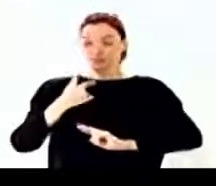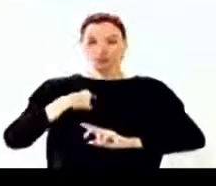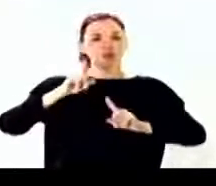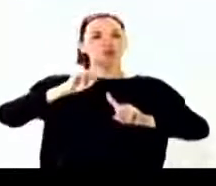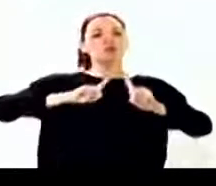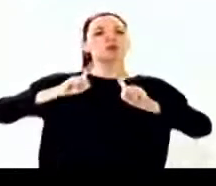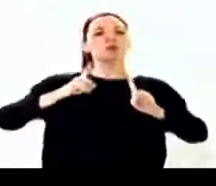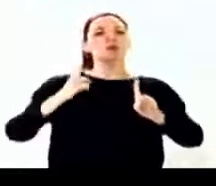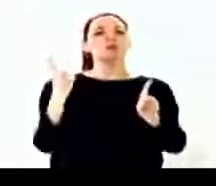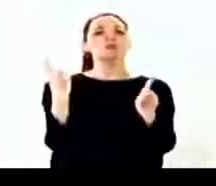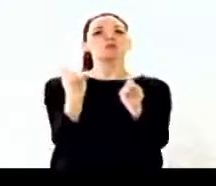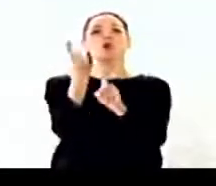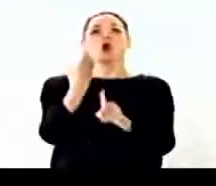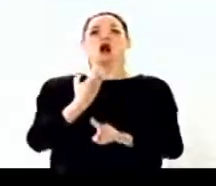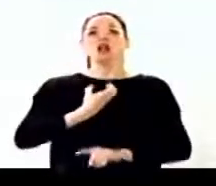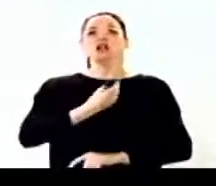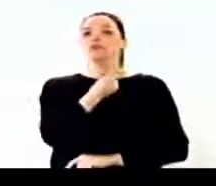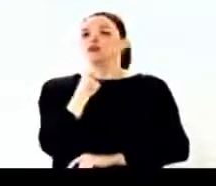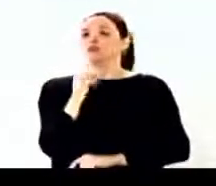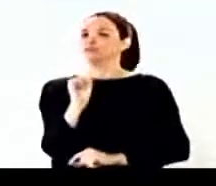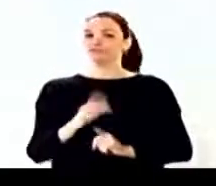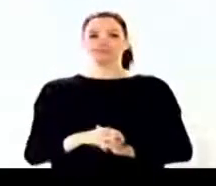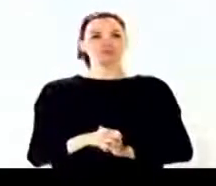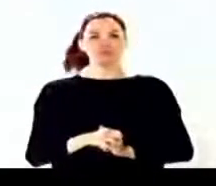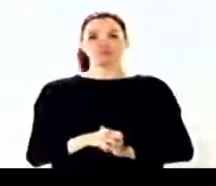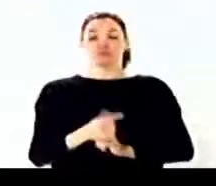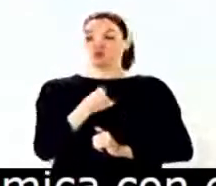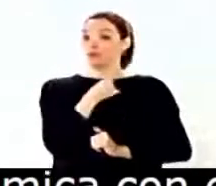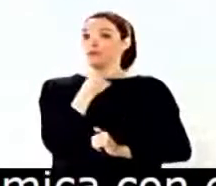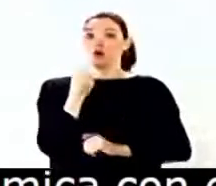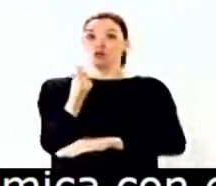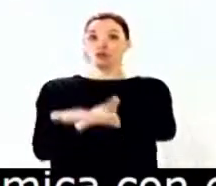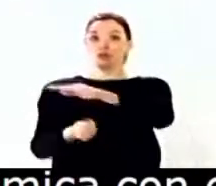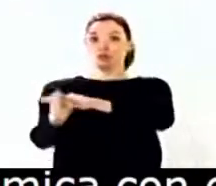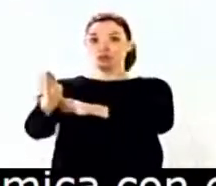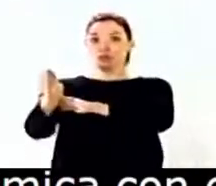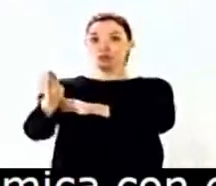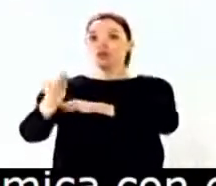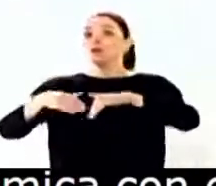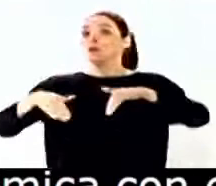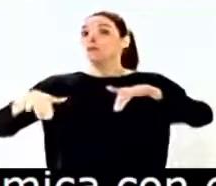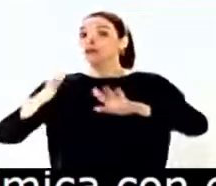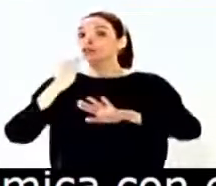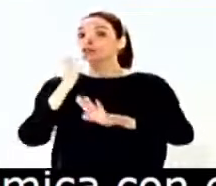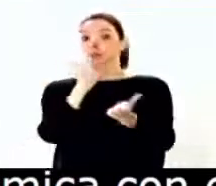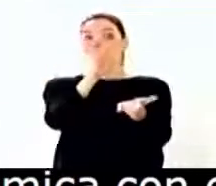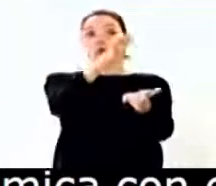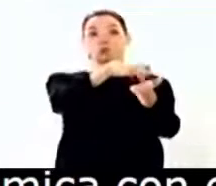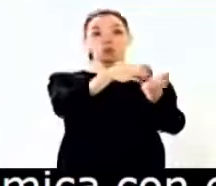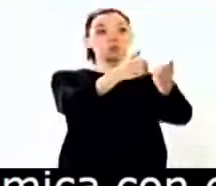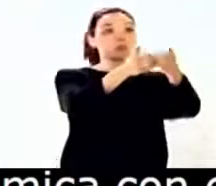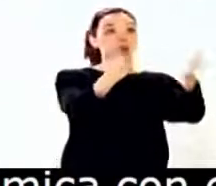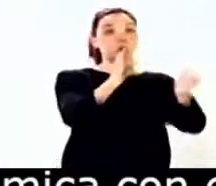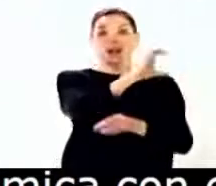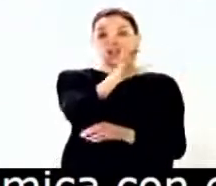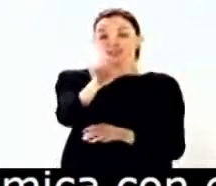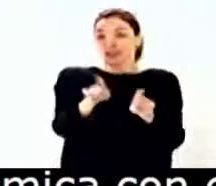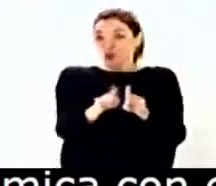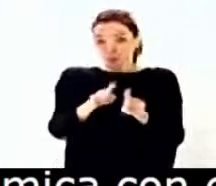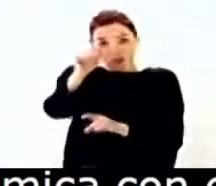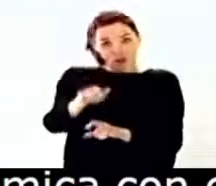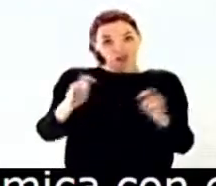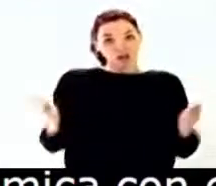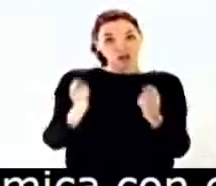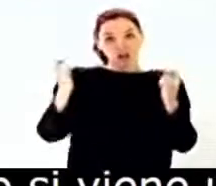nací en Badajoz, pero si viene una infraestructura a Cáceres, como la que hoy hemos anunciado,